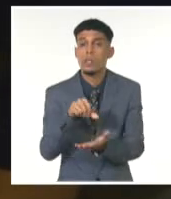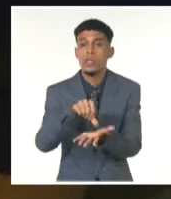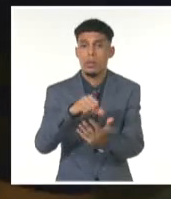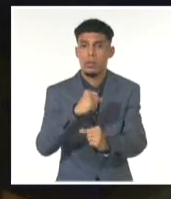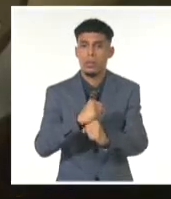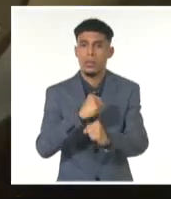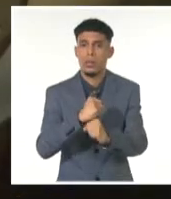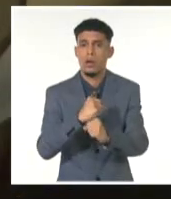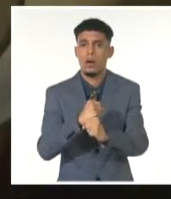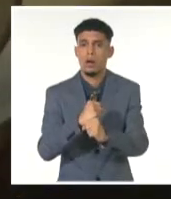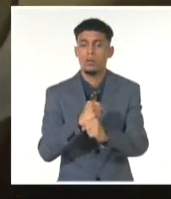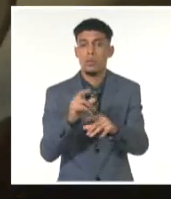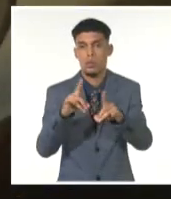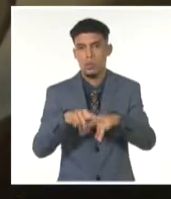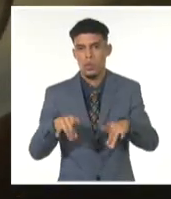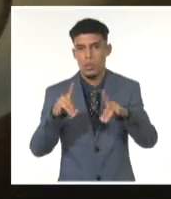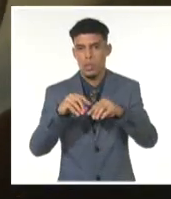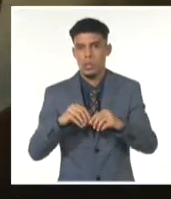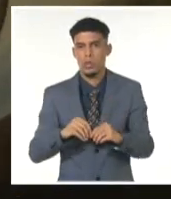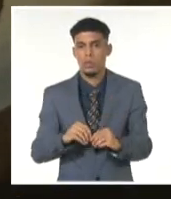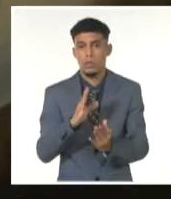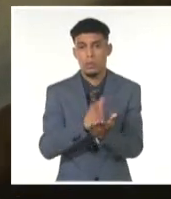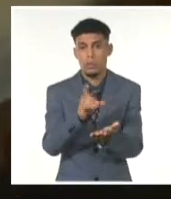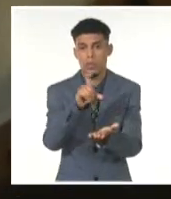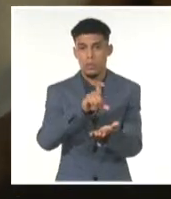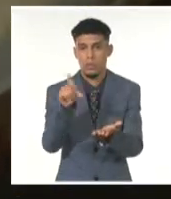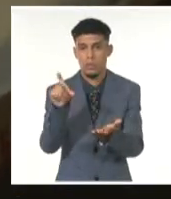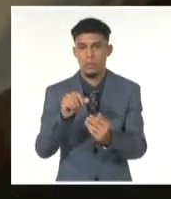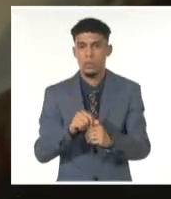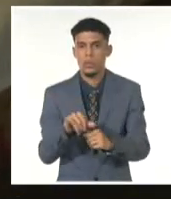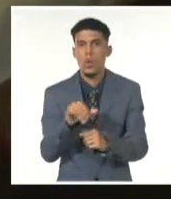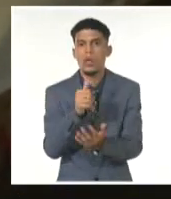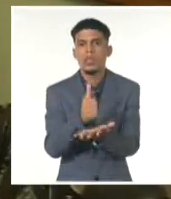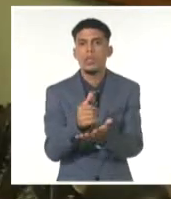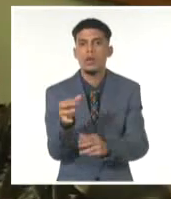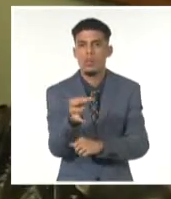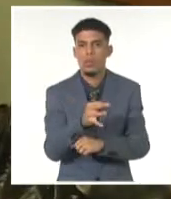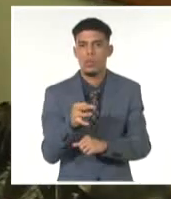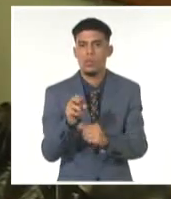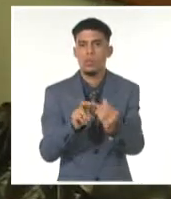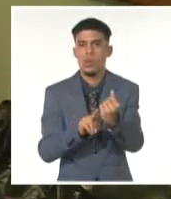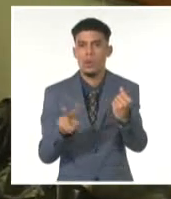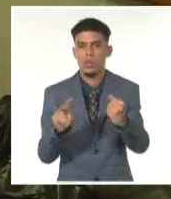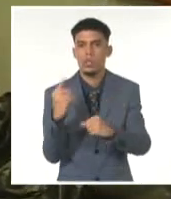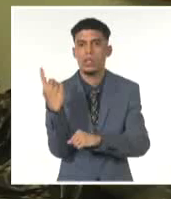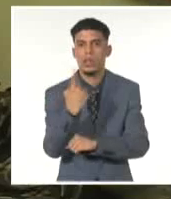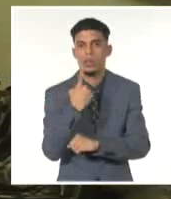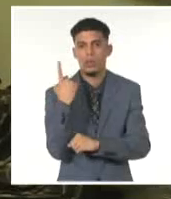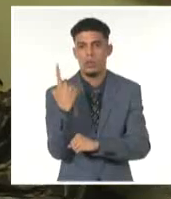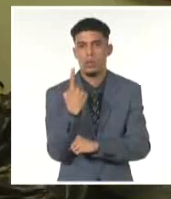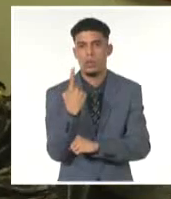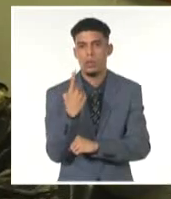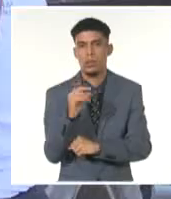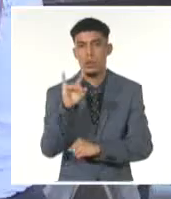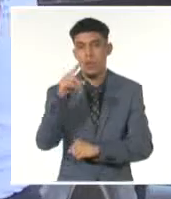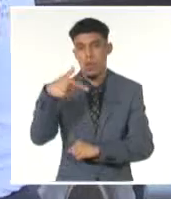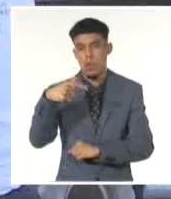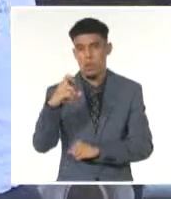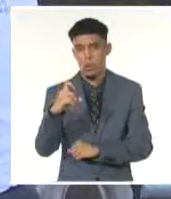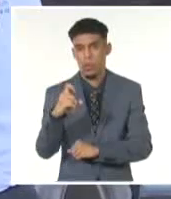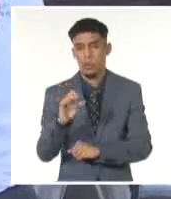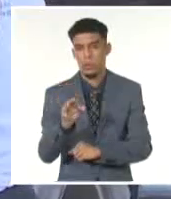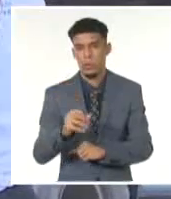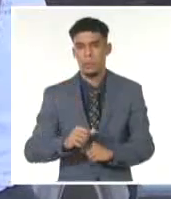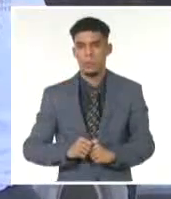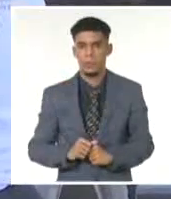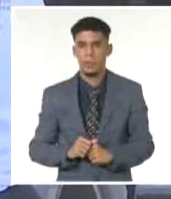laborales, universidades, escuelas y en las sedes municipales, provinciales y nacionales de las organizaciones de